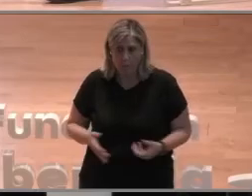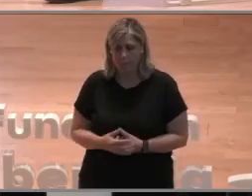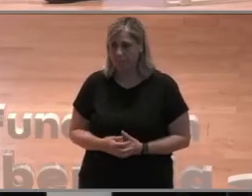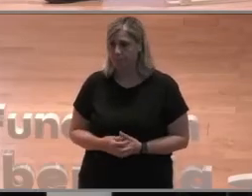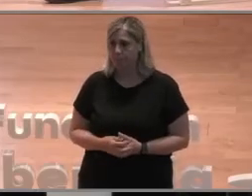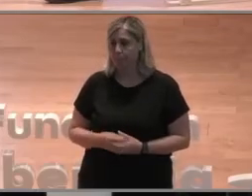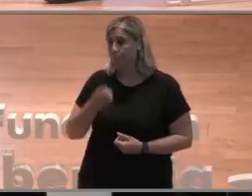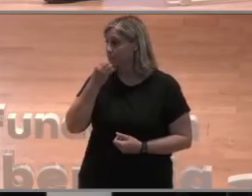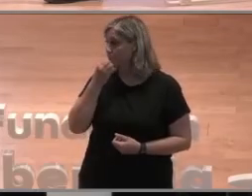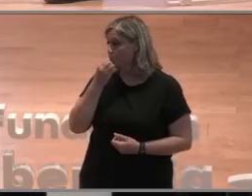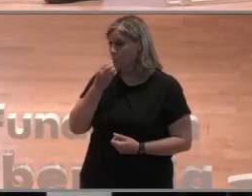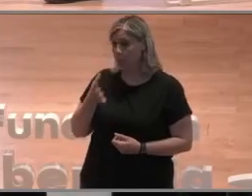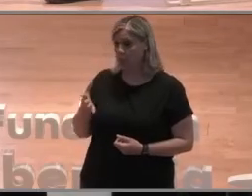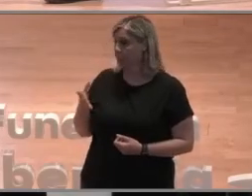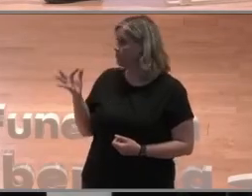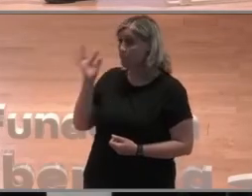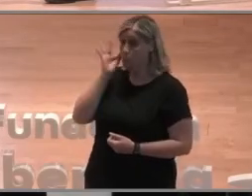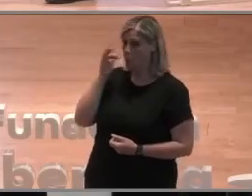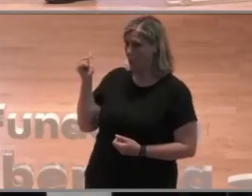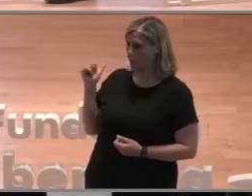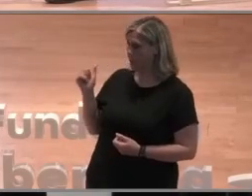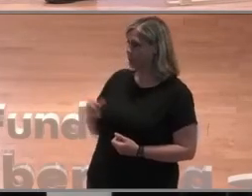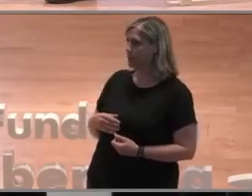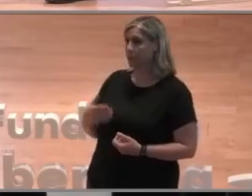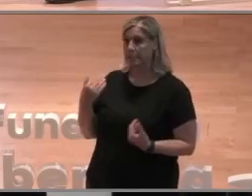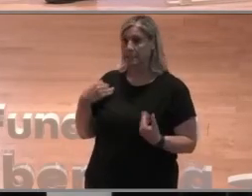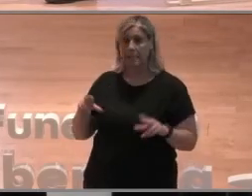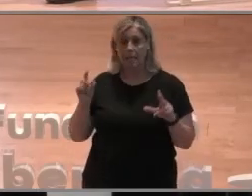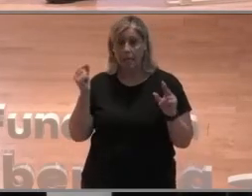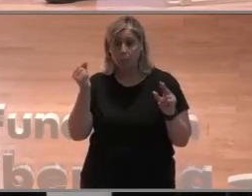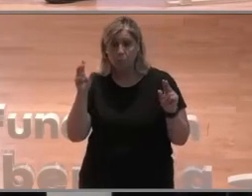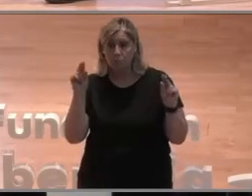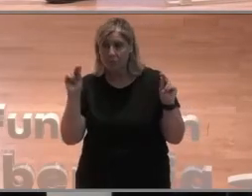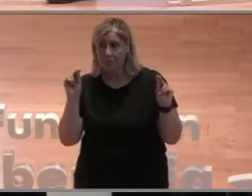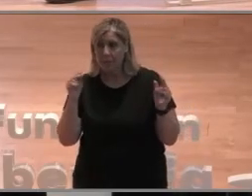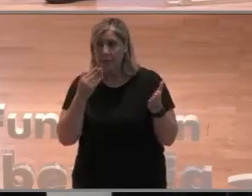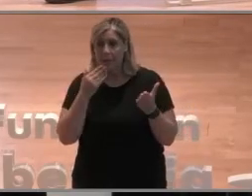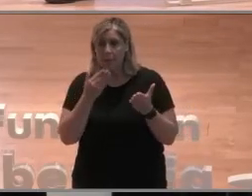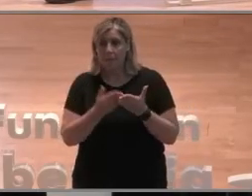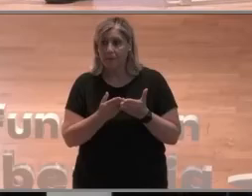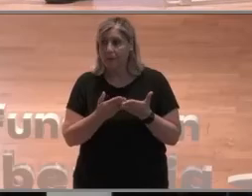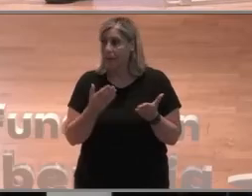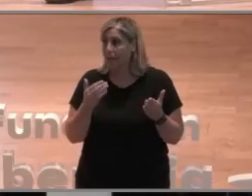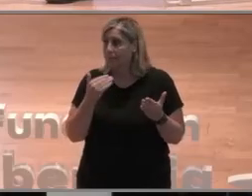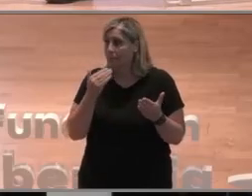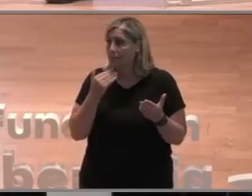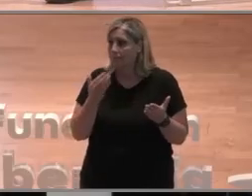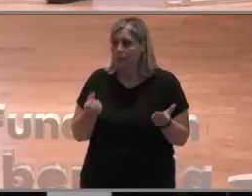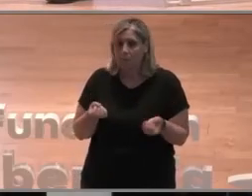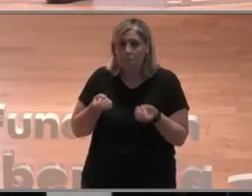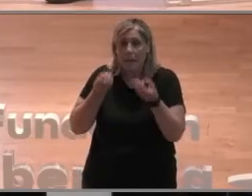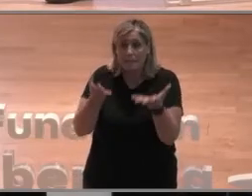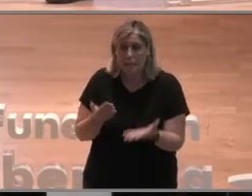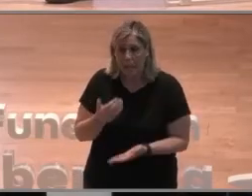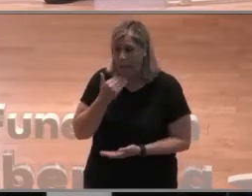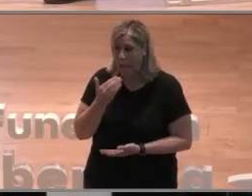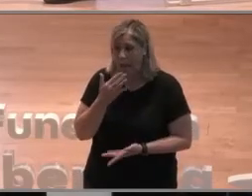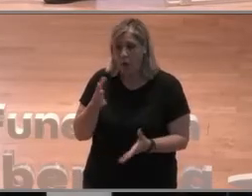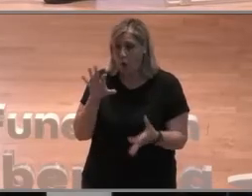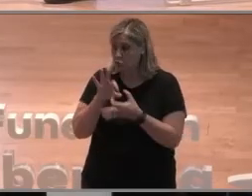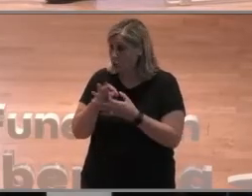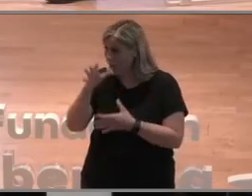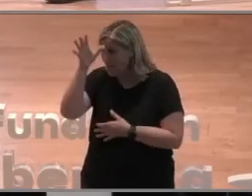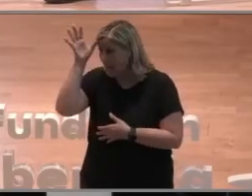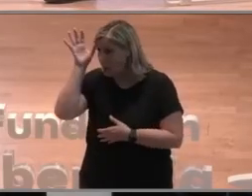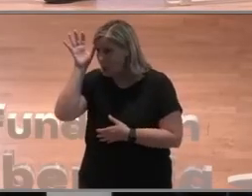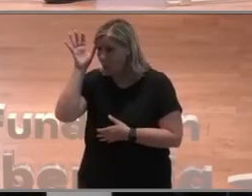Bueno, pues vamos a ir terminando y os pediría que nos dejarais algún mensaje, ¿no? Sobre el calor, sobre lo que